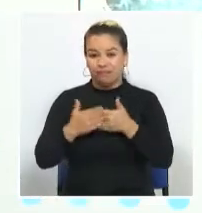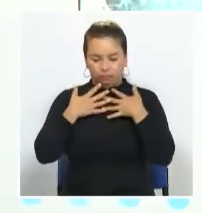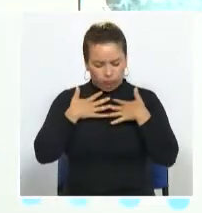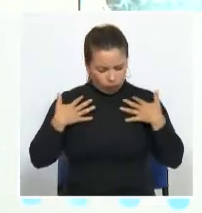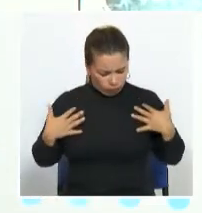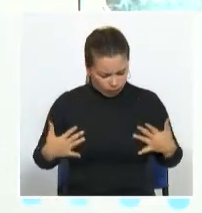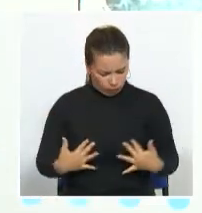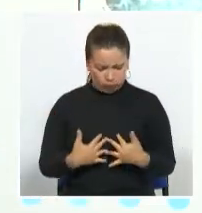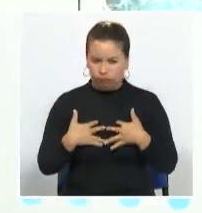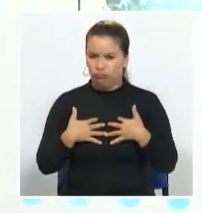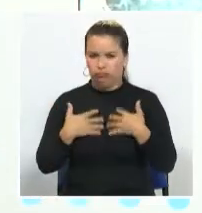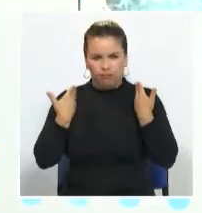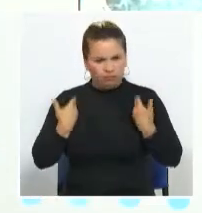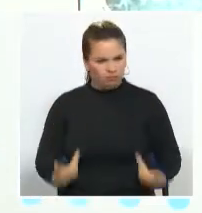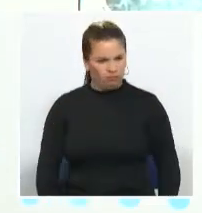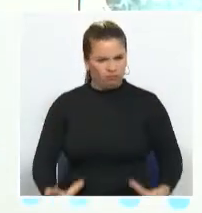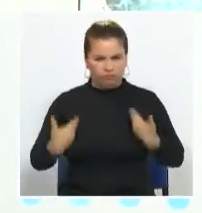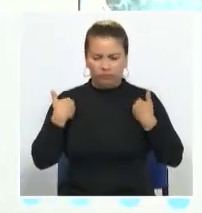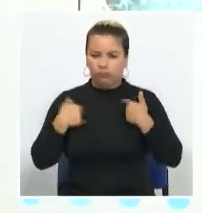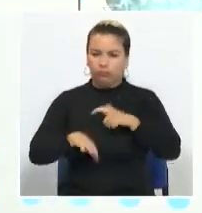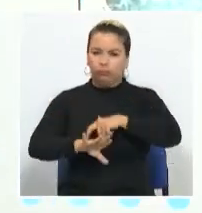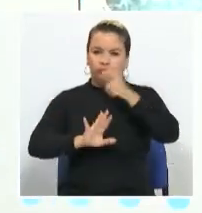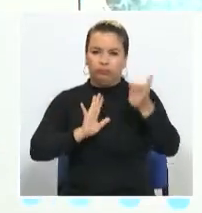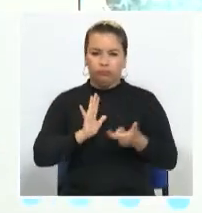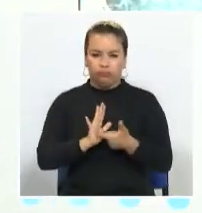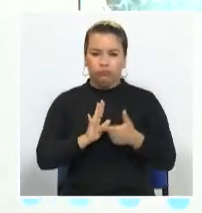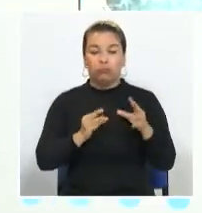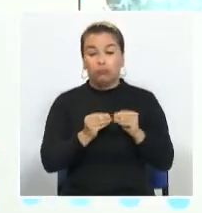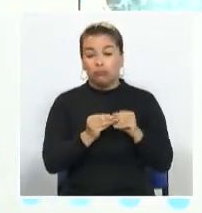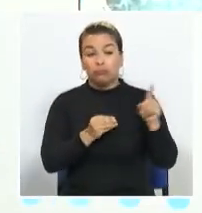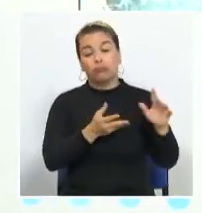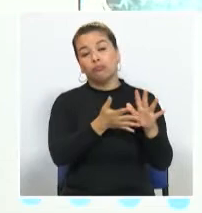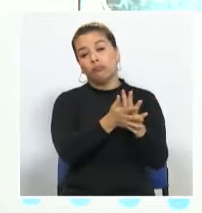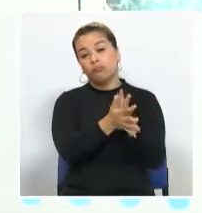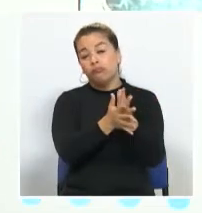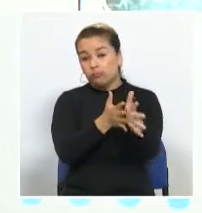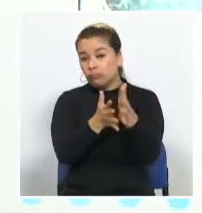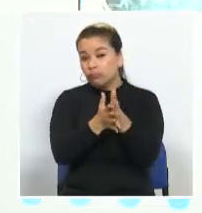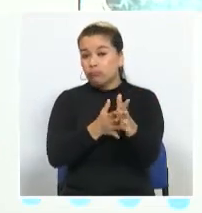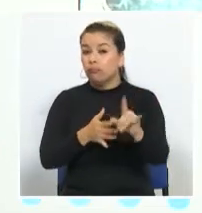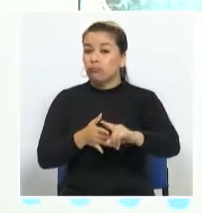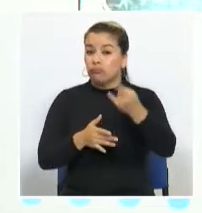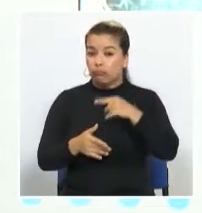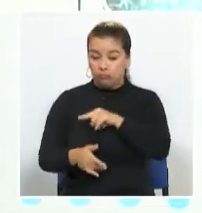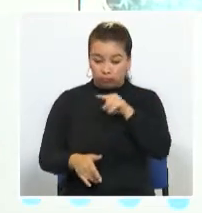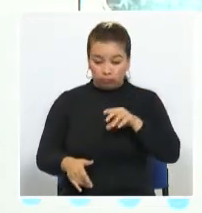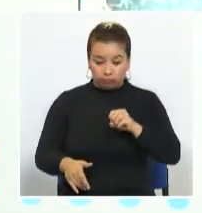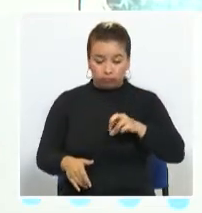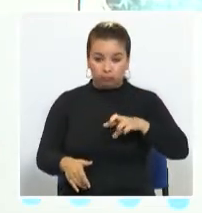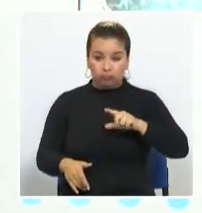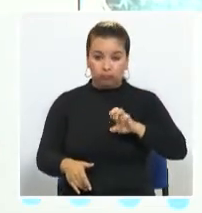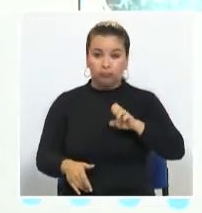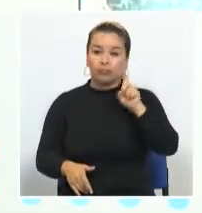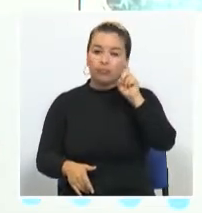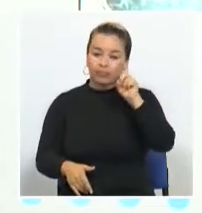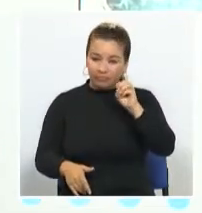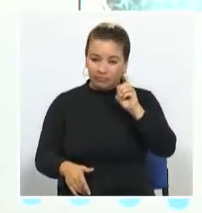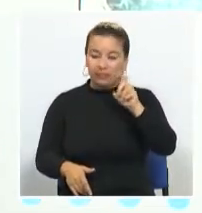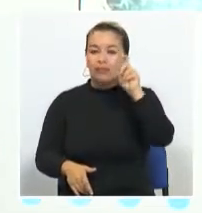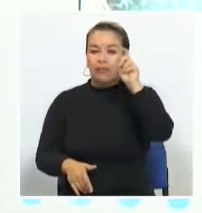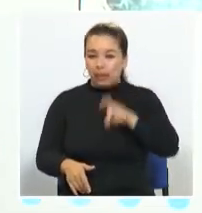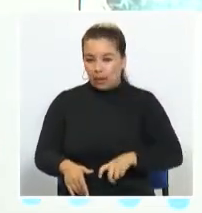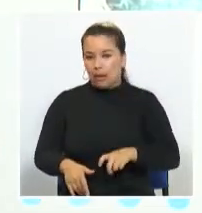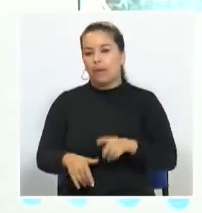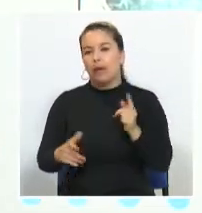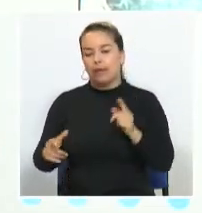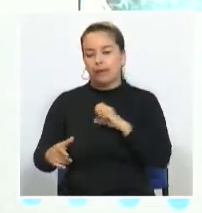cardíaca. Y si le contaron, si le dijeron que tenía un soplo, hay que confirmarlo con el ecocardiograma. El ecocardiograma debe